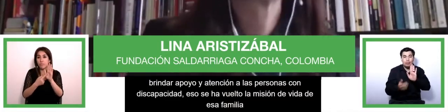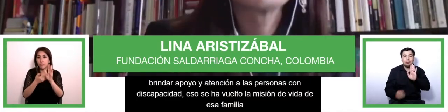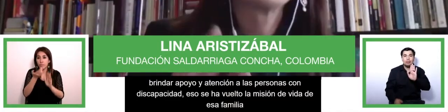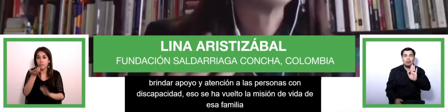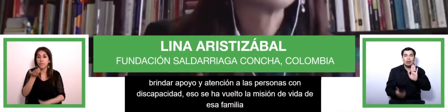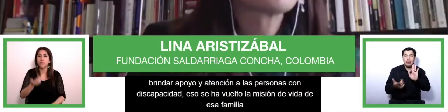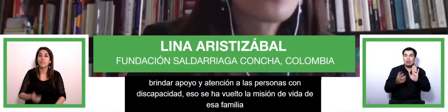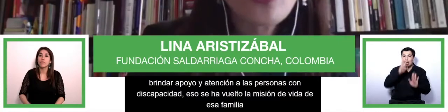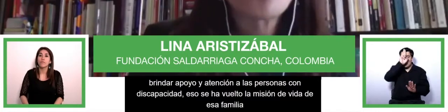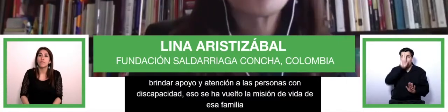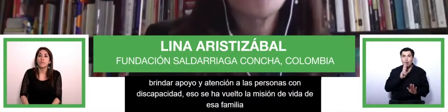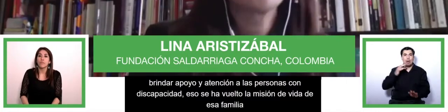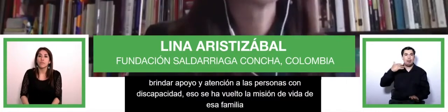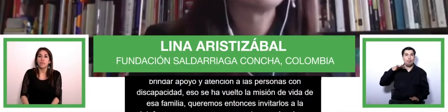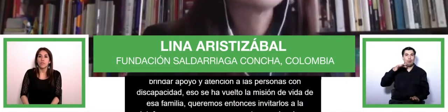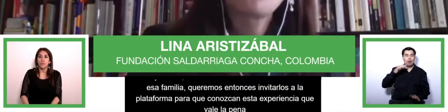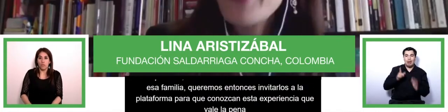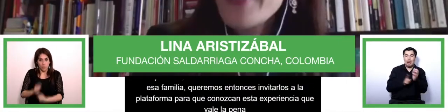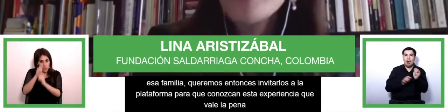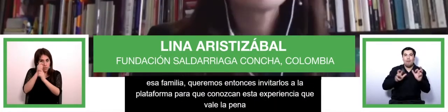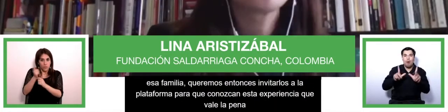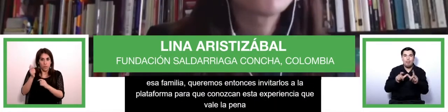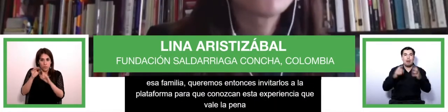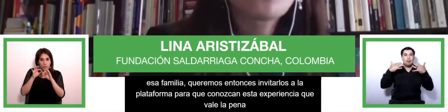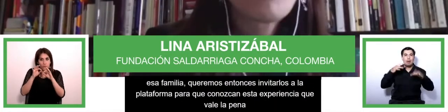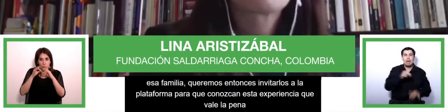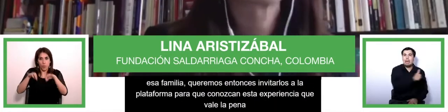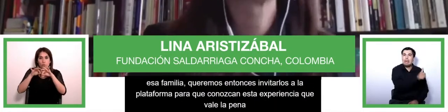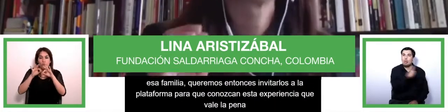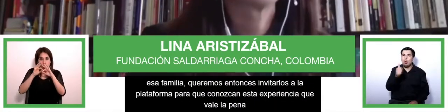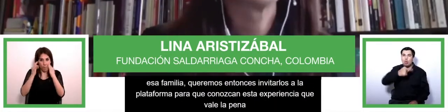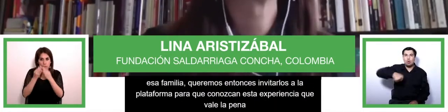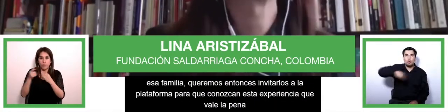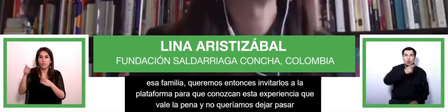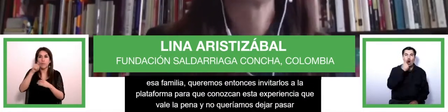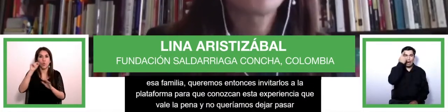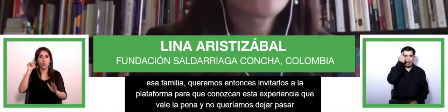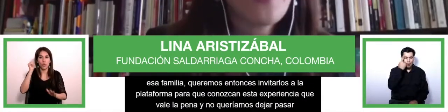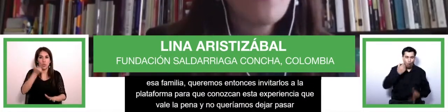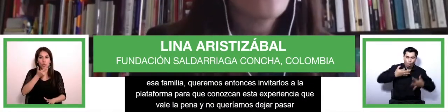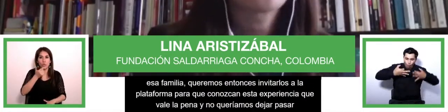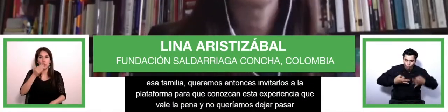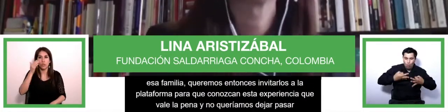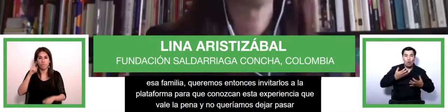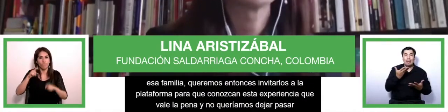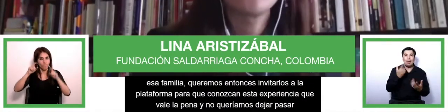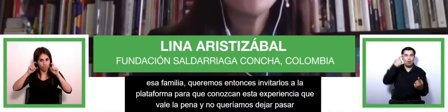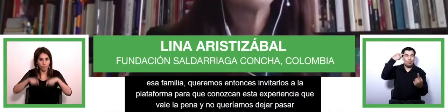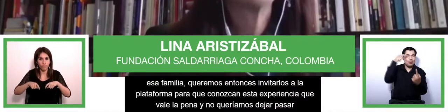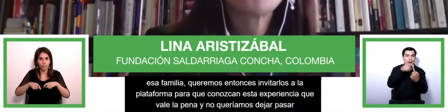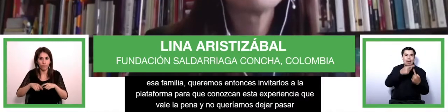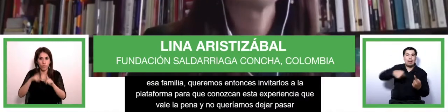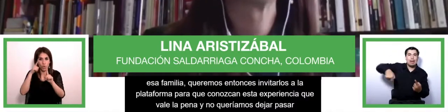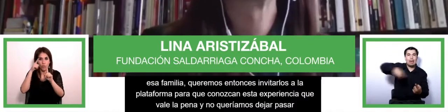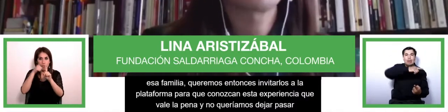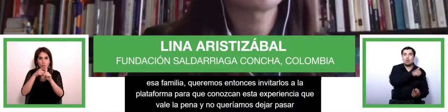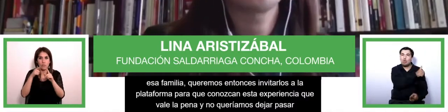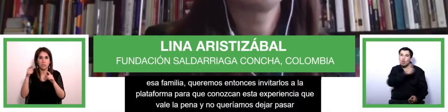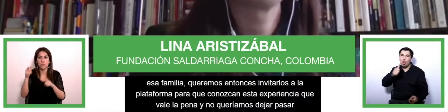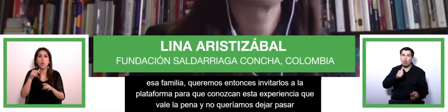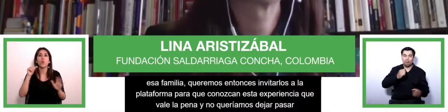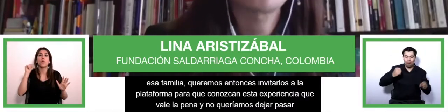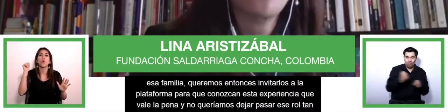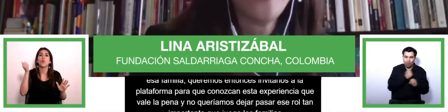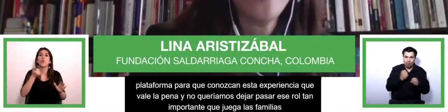todos los que, como nosotros, estamos convencidos de que este es un propósito por el que tenemos que trabajar y que debe ser una misión